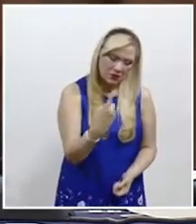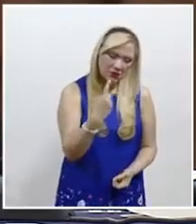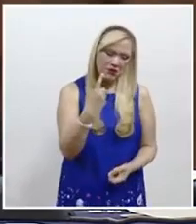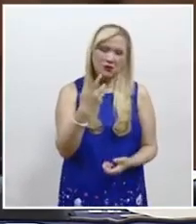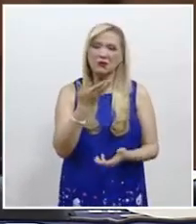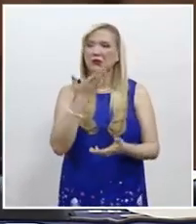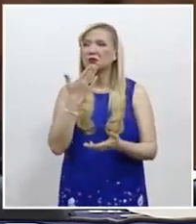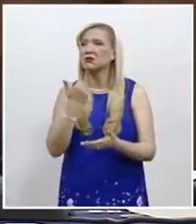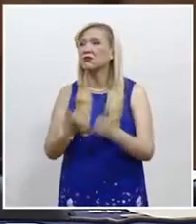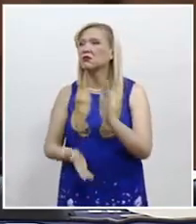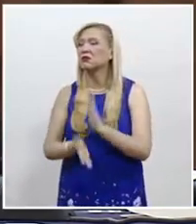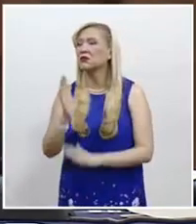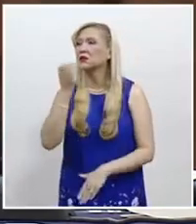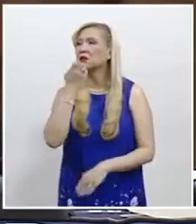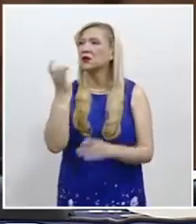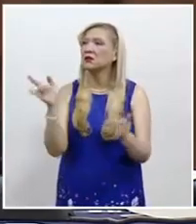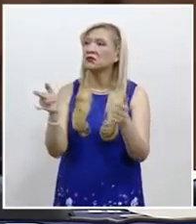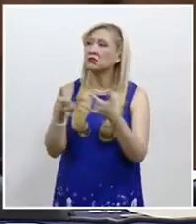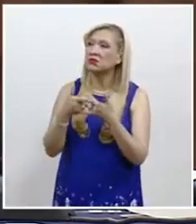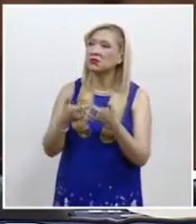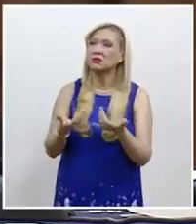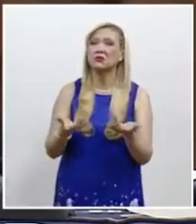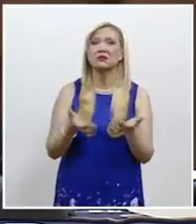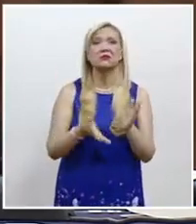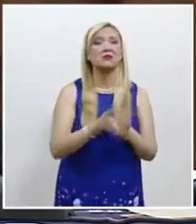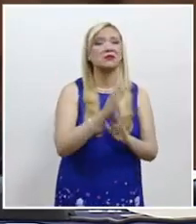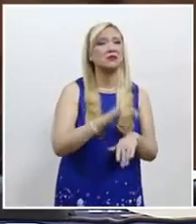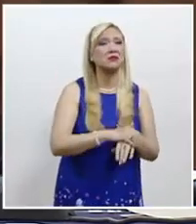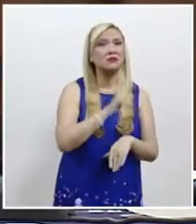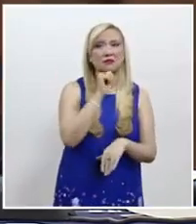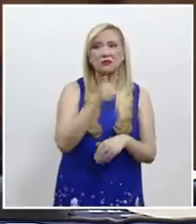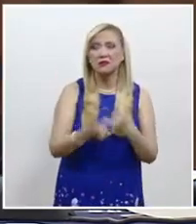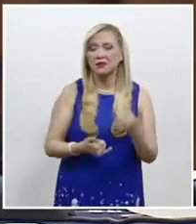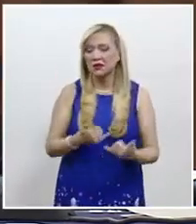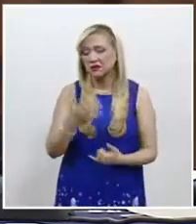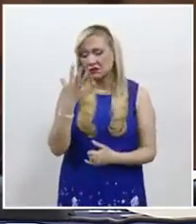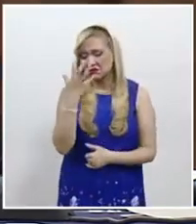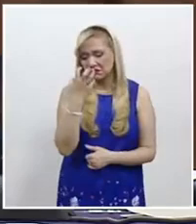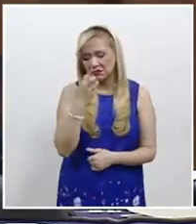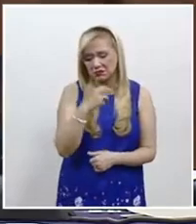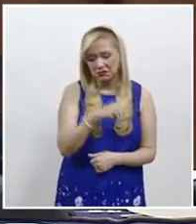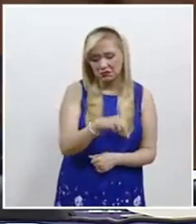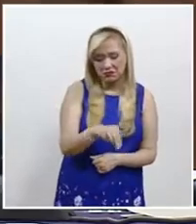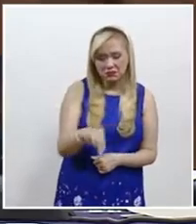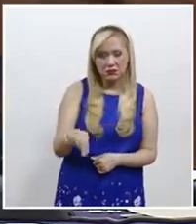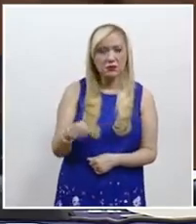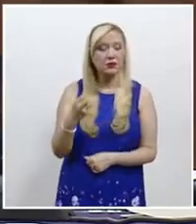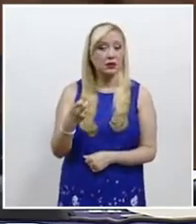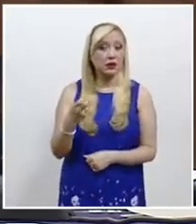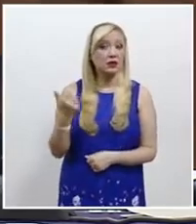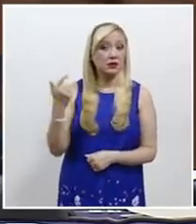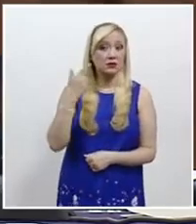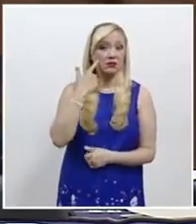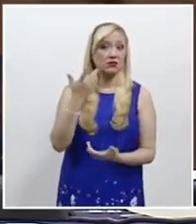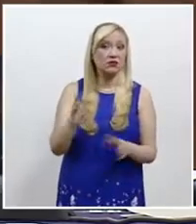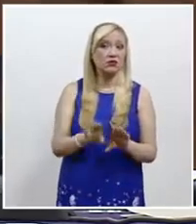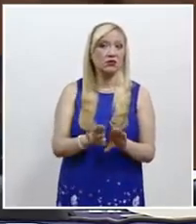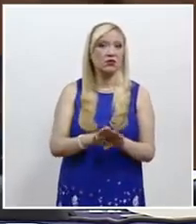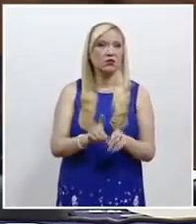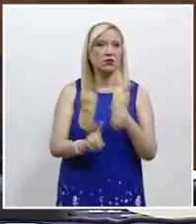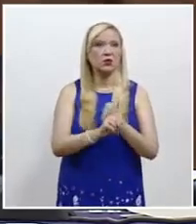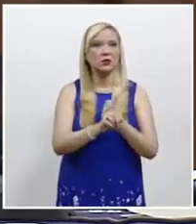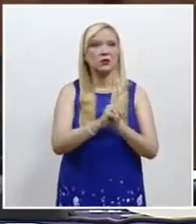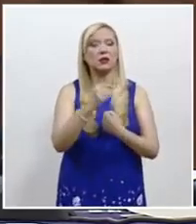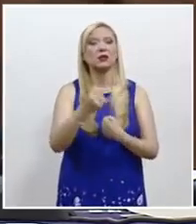esquemas del neoliberalismo económico, que básicamente no tiene más que la conciencia de la desigualdad,